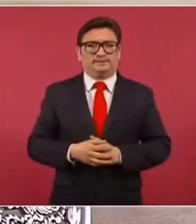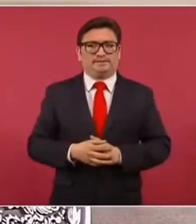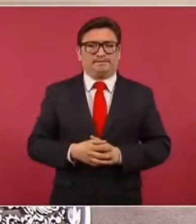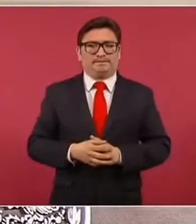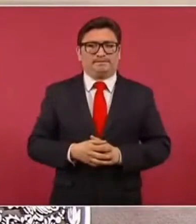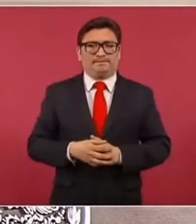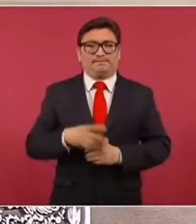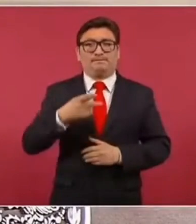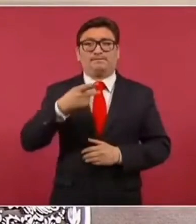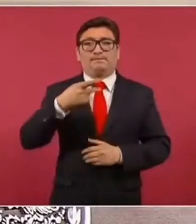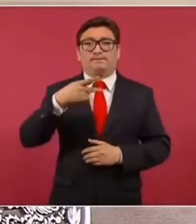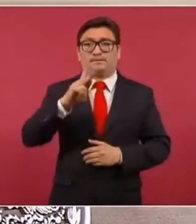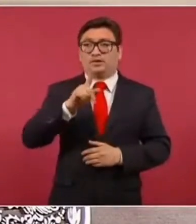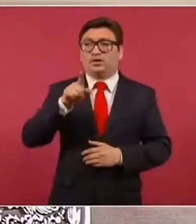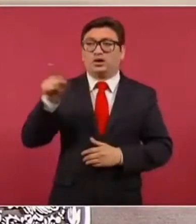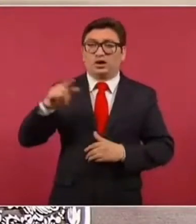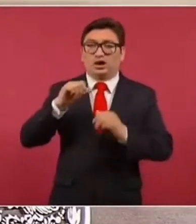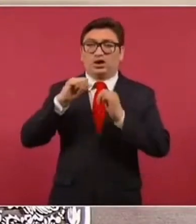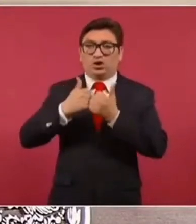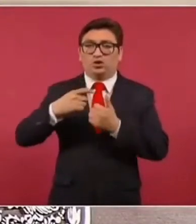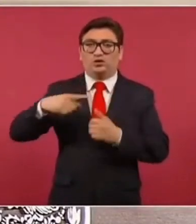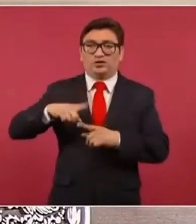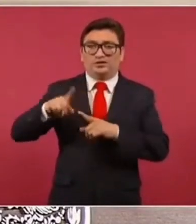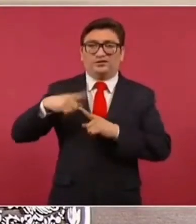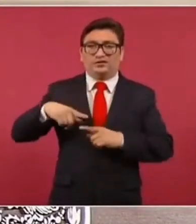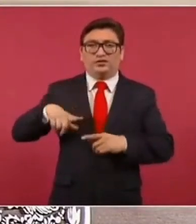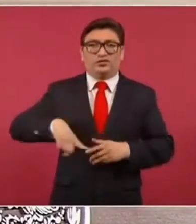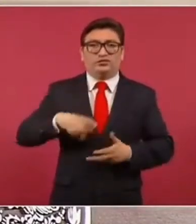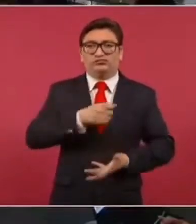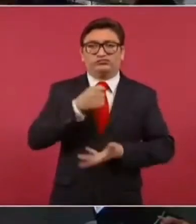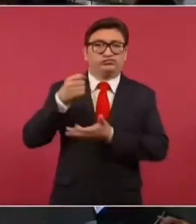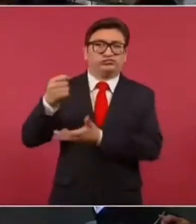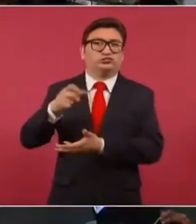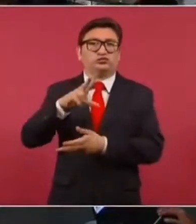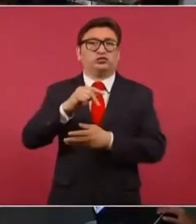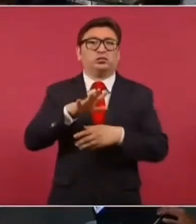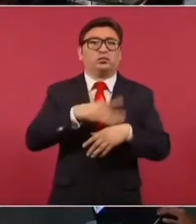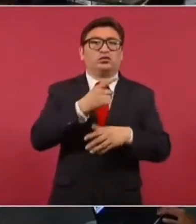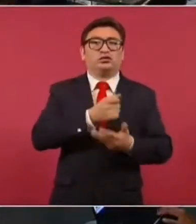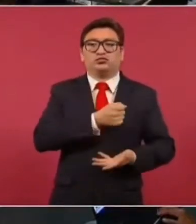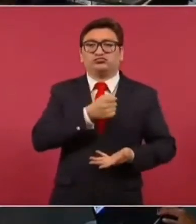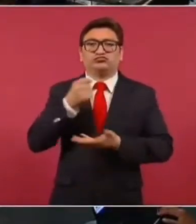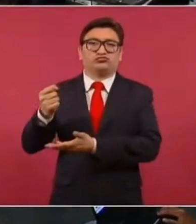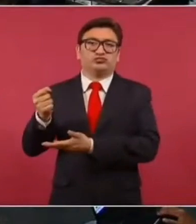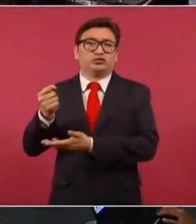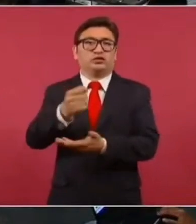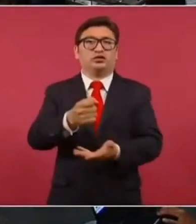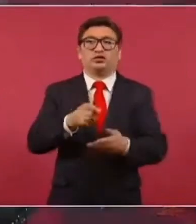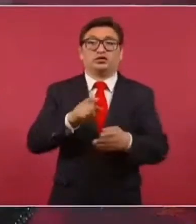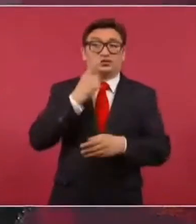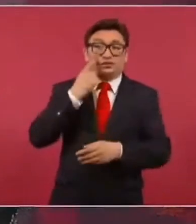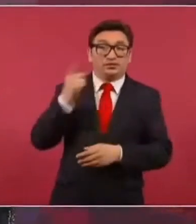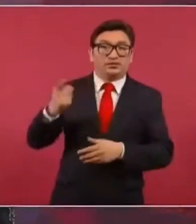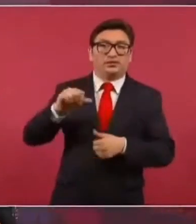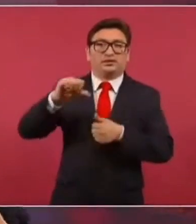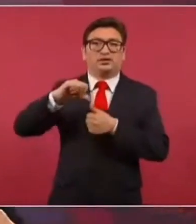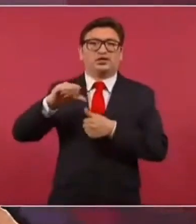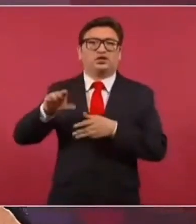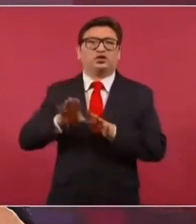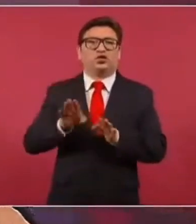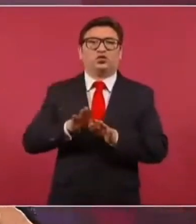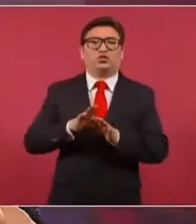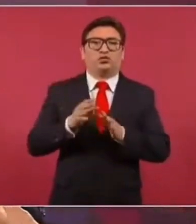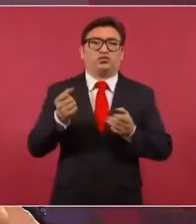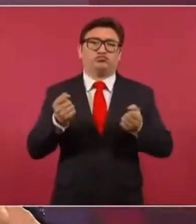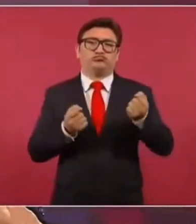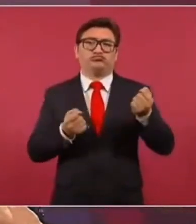Pero no utilices a esos intermediarios. Esos intermediarios, si vienen ustedes, ¿cómo andan en Centroamérica? Los